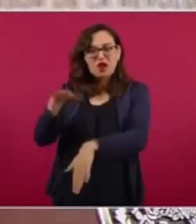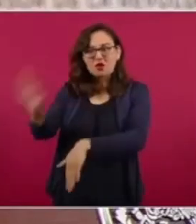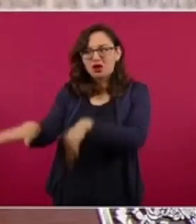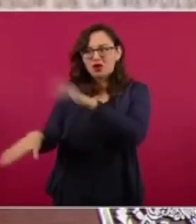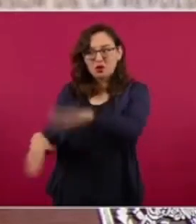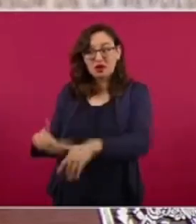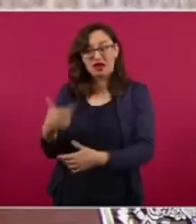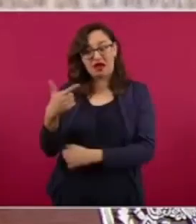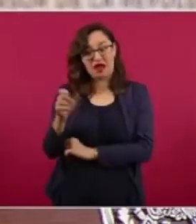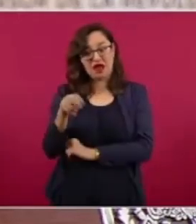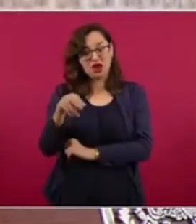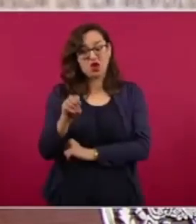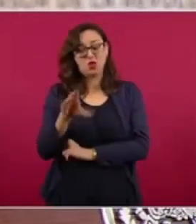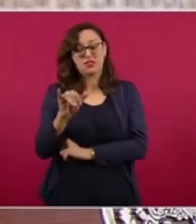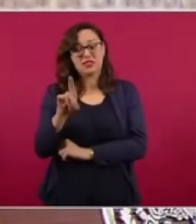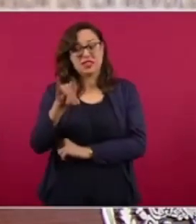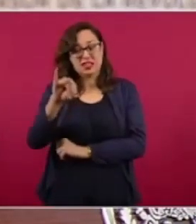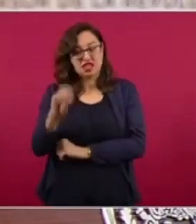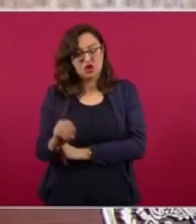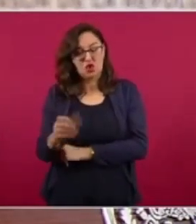de